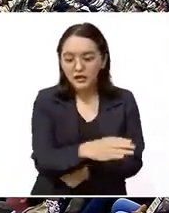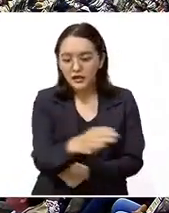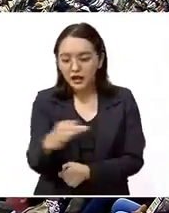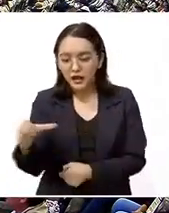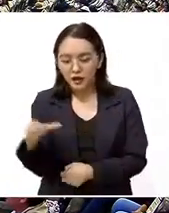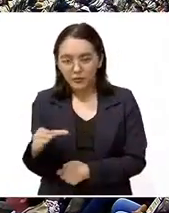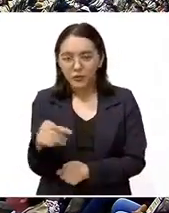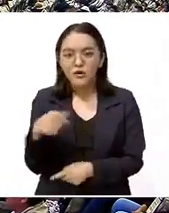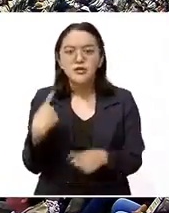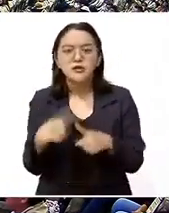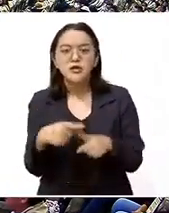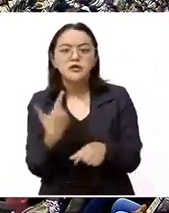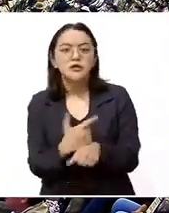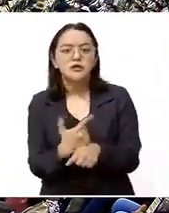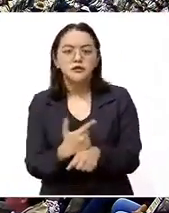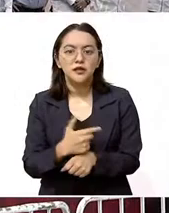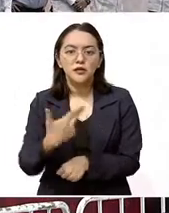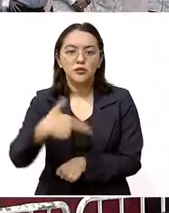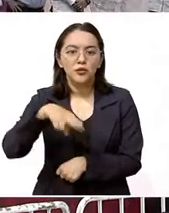Raúl Paulín Hernández.